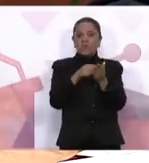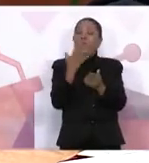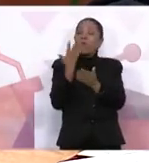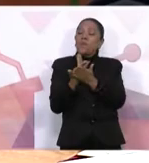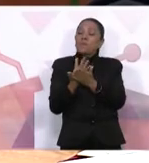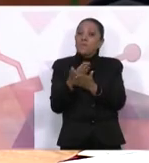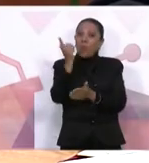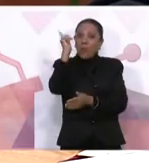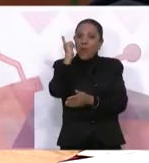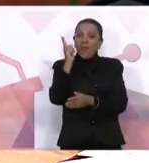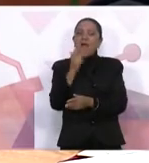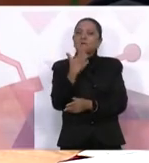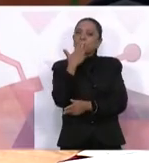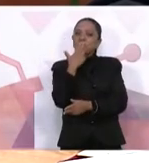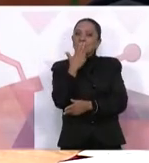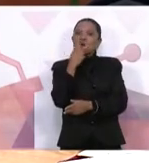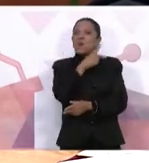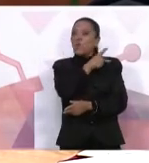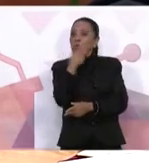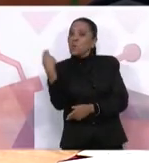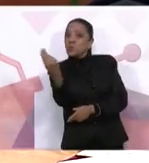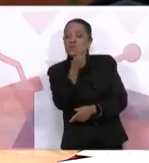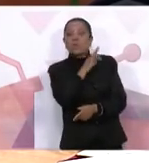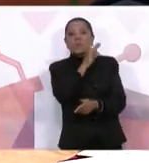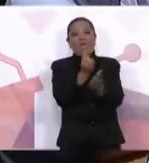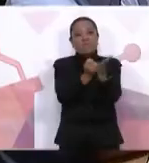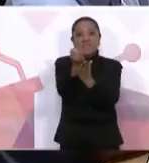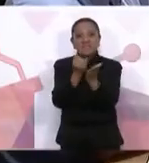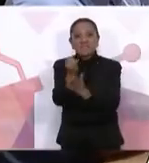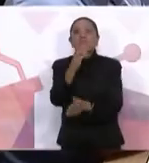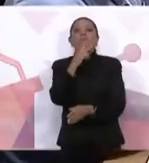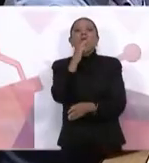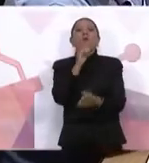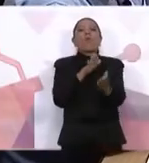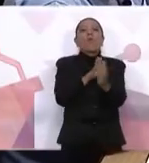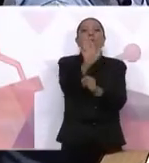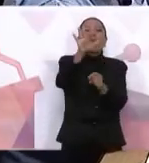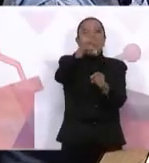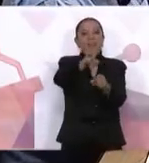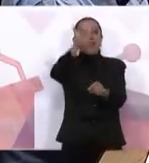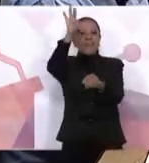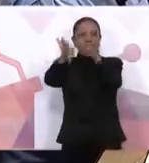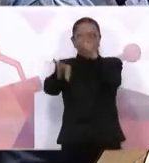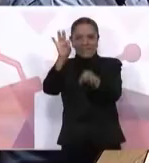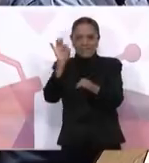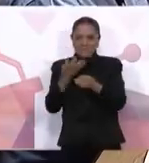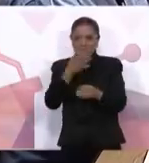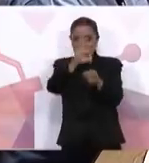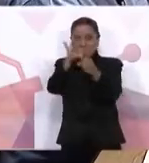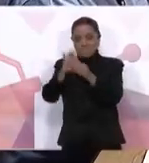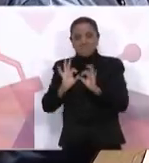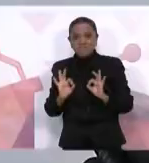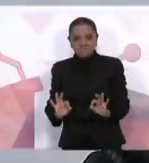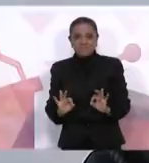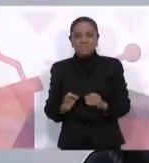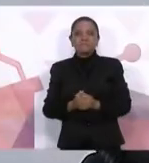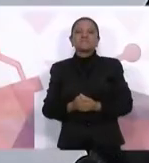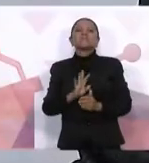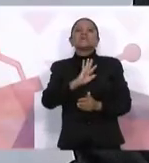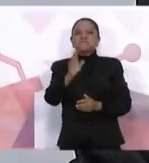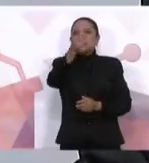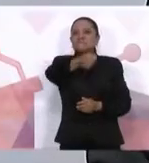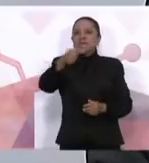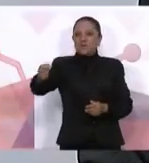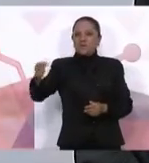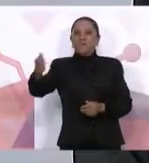con la mejor opción la mejor trayectoria una vez que hemos saludado a cada uno de los candidatos procederemos a